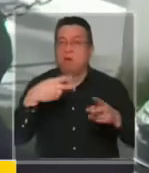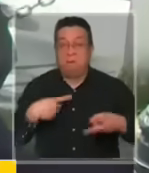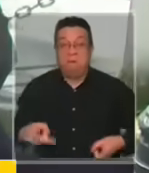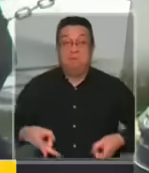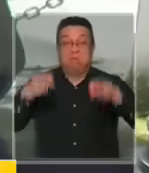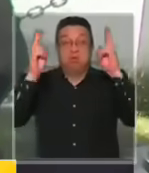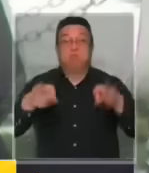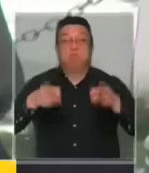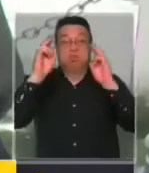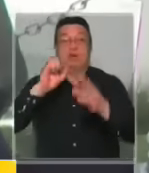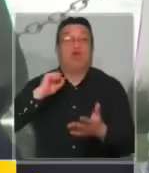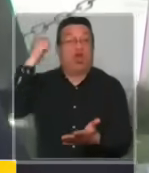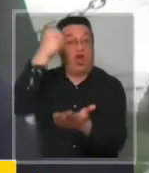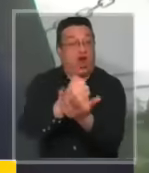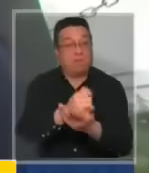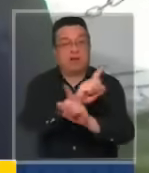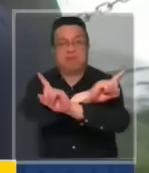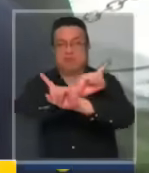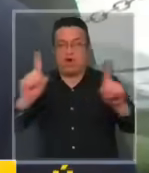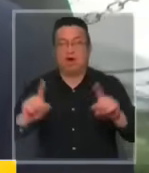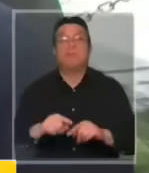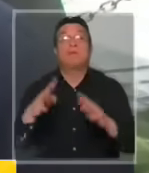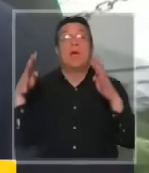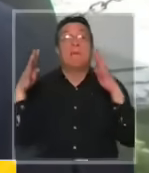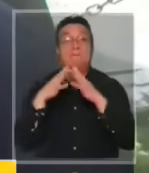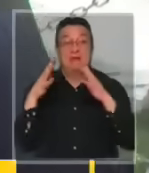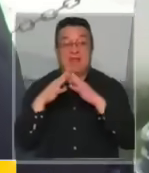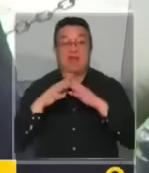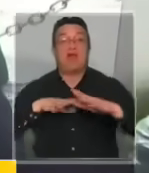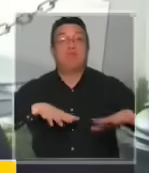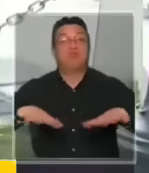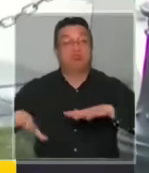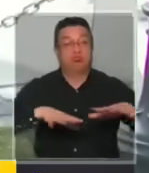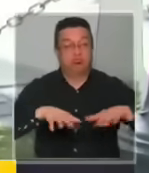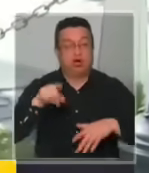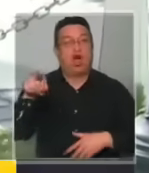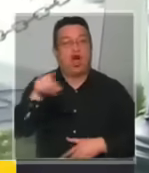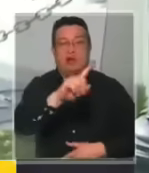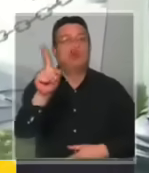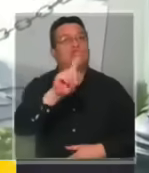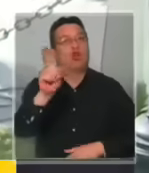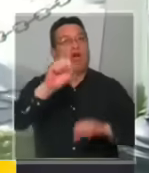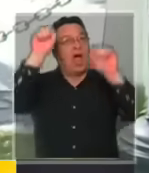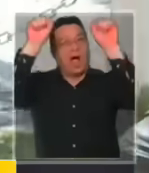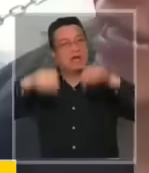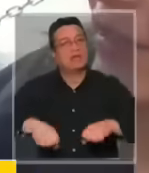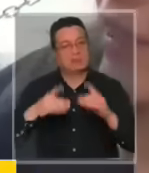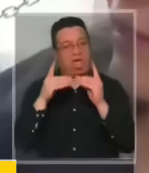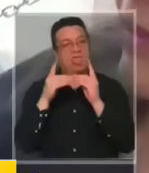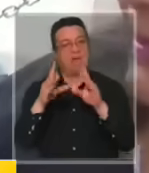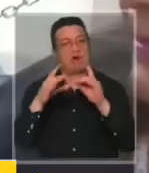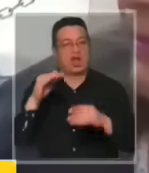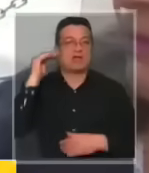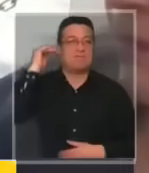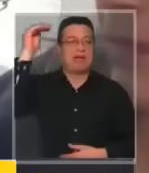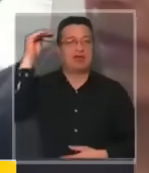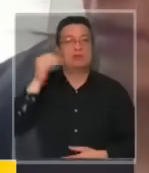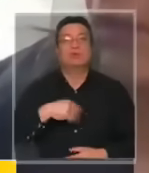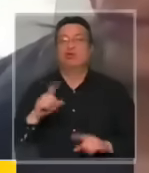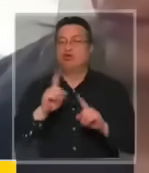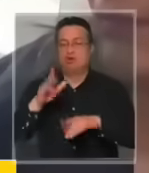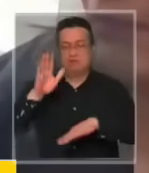haga un golpe de Estado. Son militares movilizados y obviamente eso no se puede aceptar en democracia. Y no le vamos a